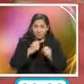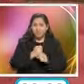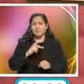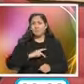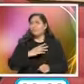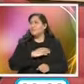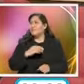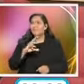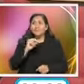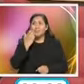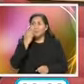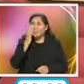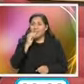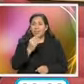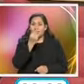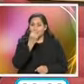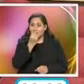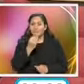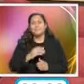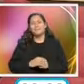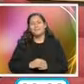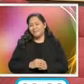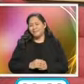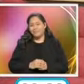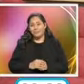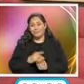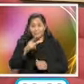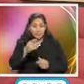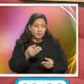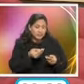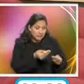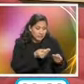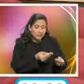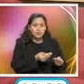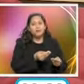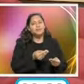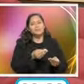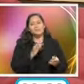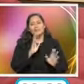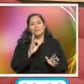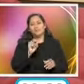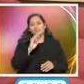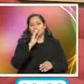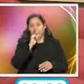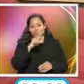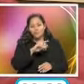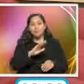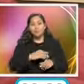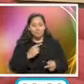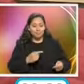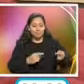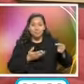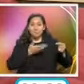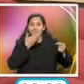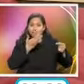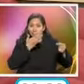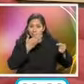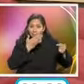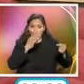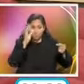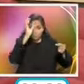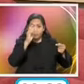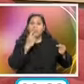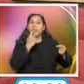no quiere comer, bueno, les tengo una noticia, no puedes hacer mucho ya porque la formación de hábitos y de